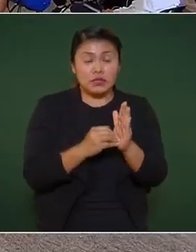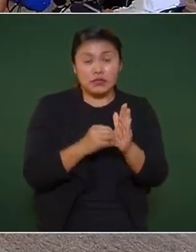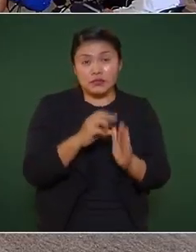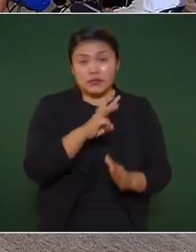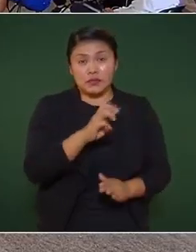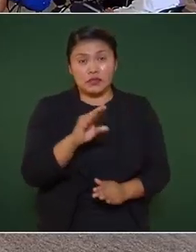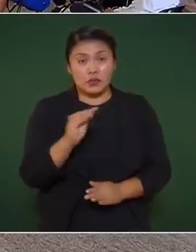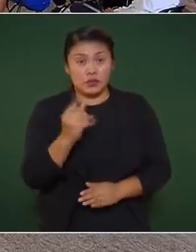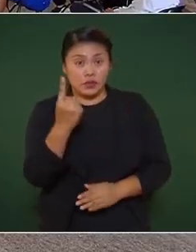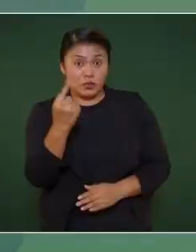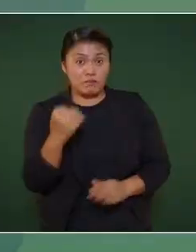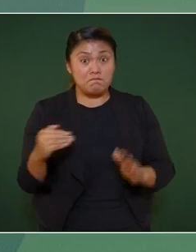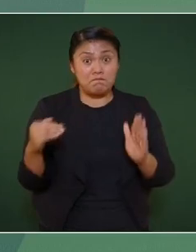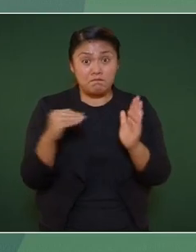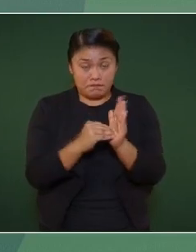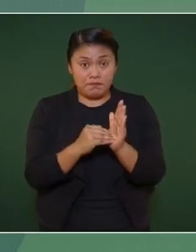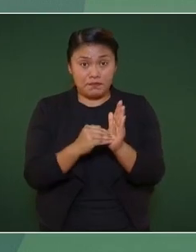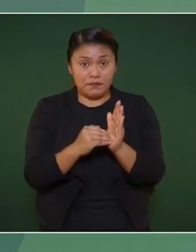2.391.000.